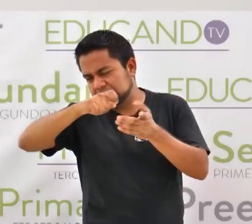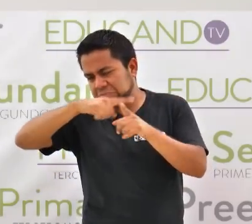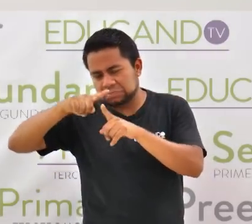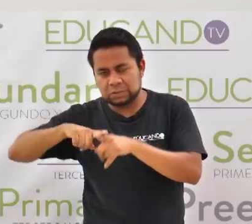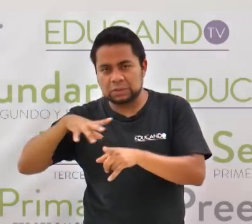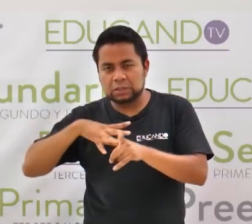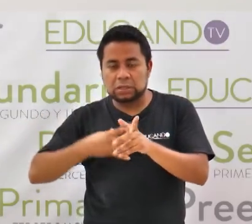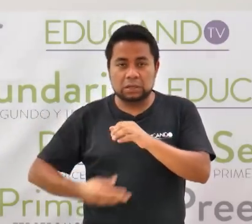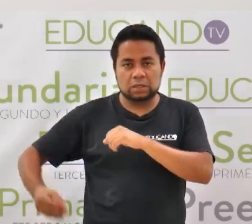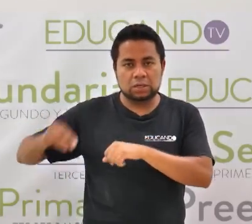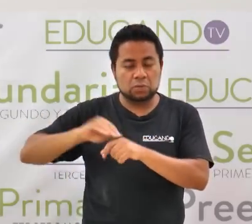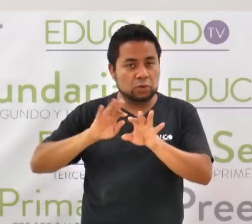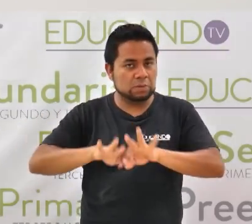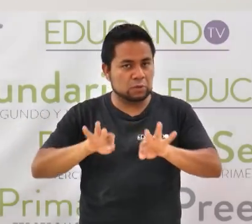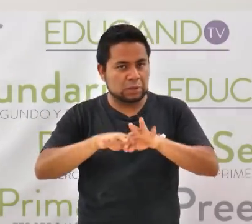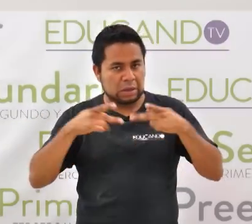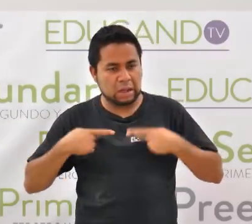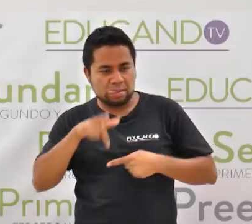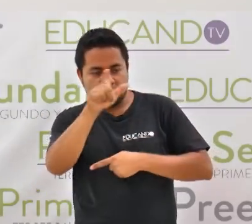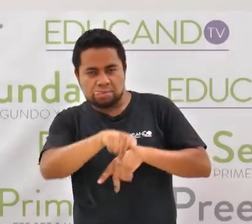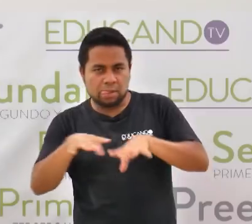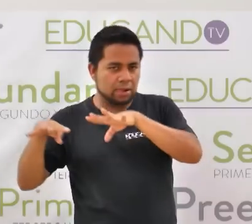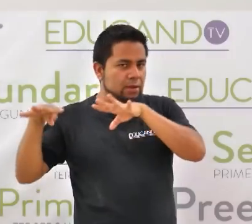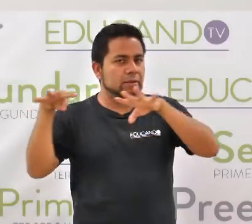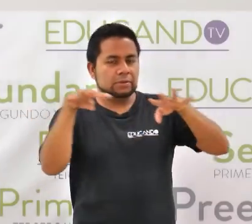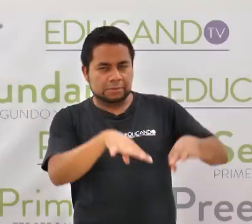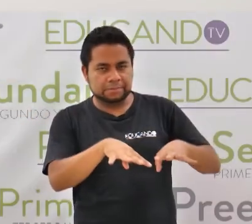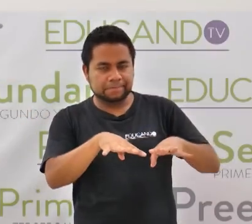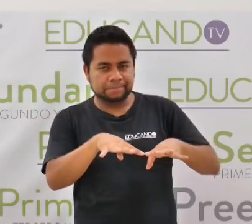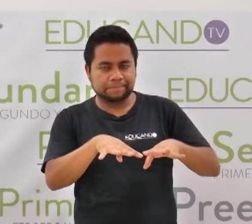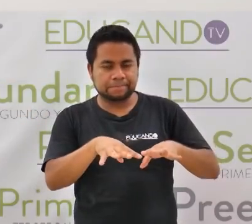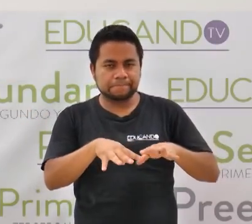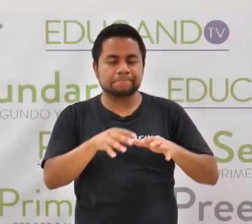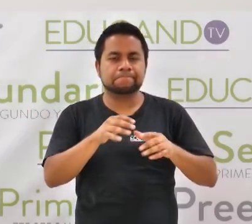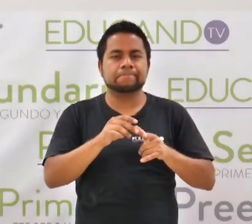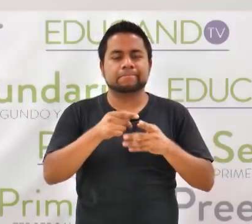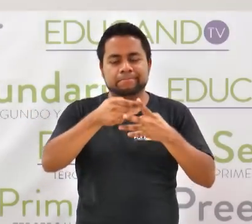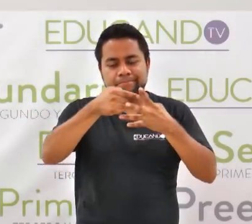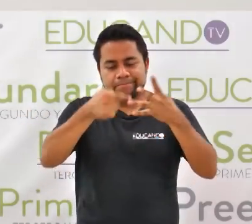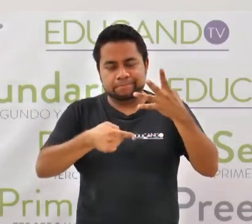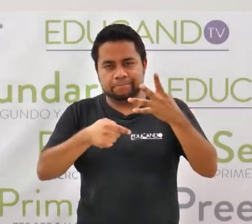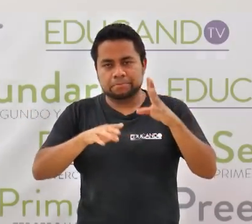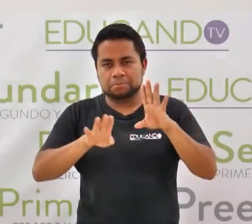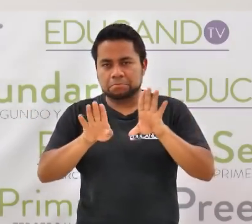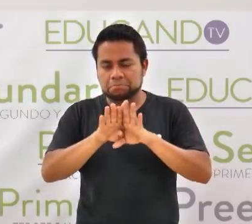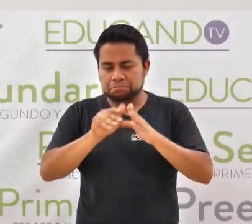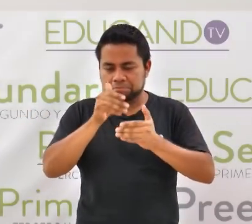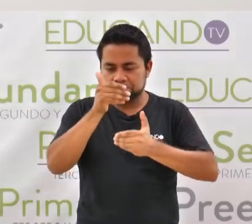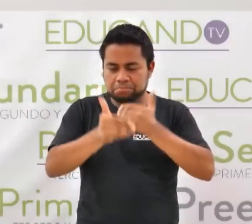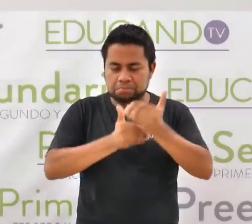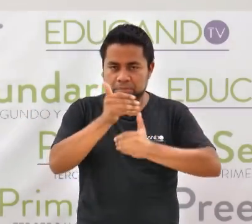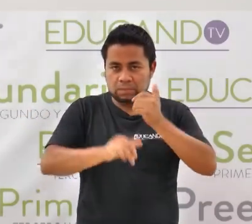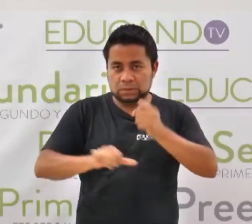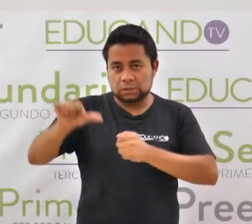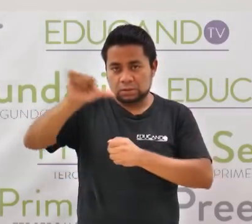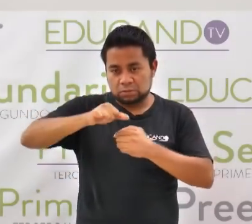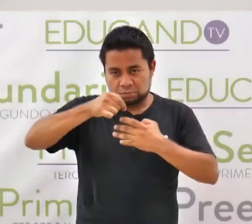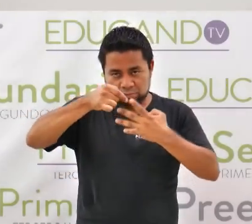hagan énfasis en los personajes. En fin, todos estos pasos que hemos visto